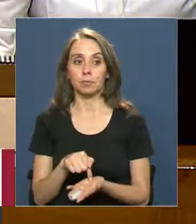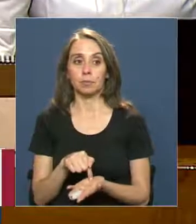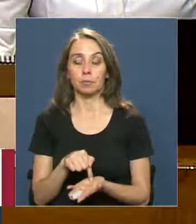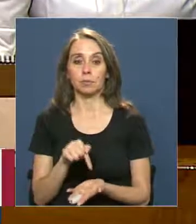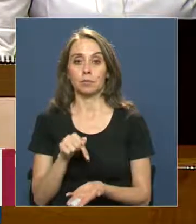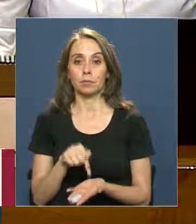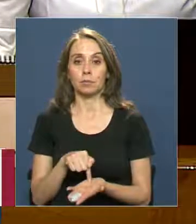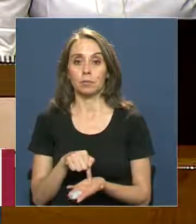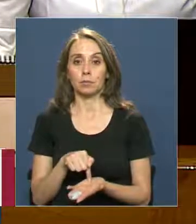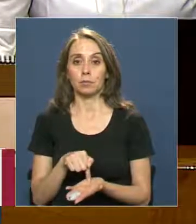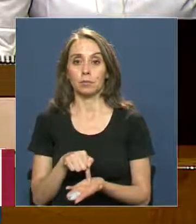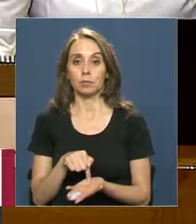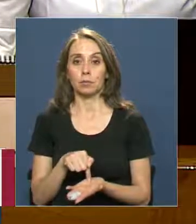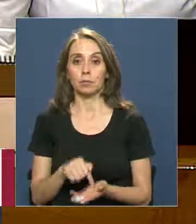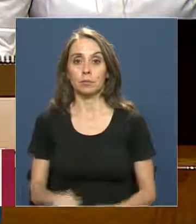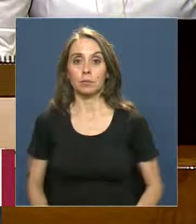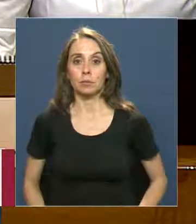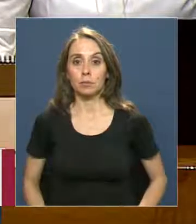En votación.